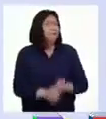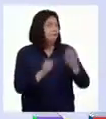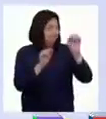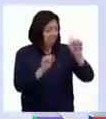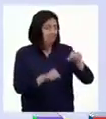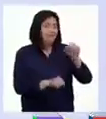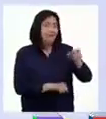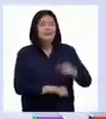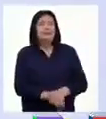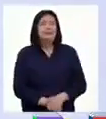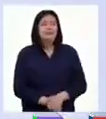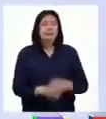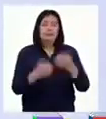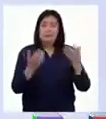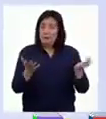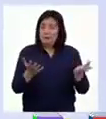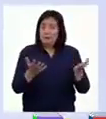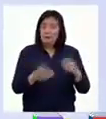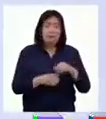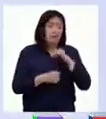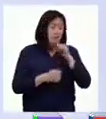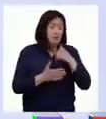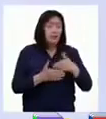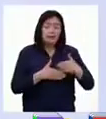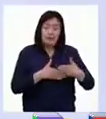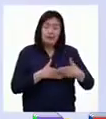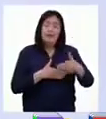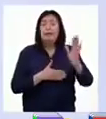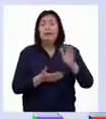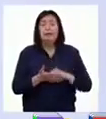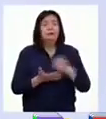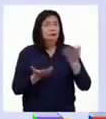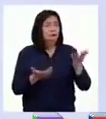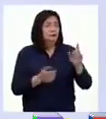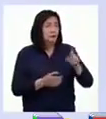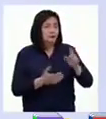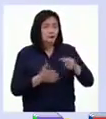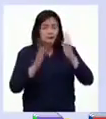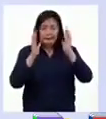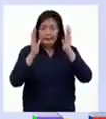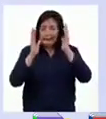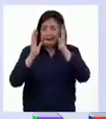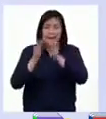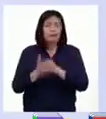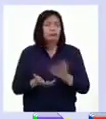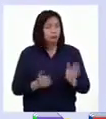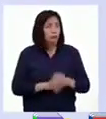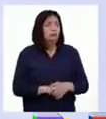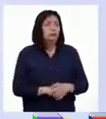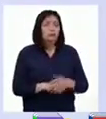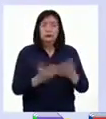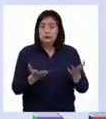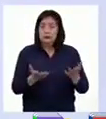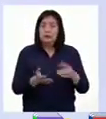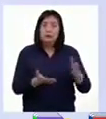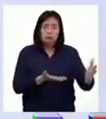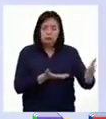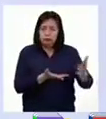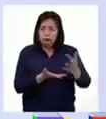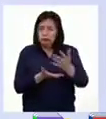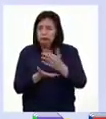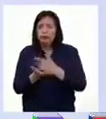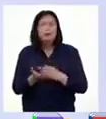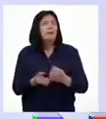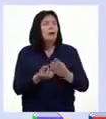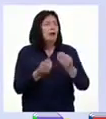Así es, Pati. Y como aún nos queda mucho por descubrir, debemos estar muy atentas y atentos e ir recolectando